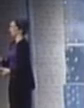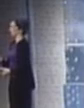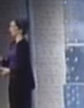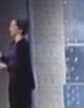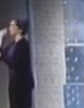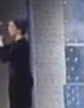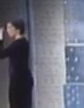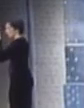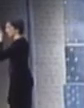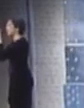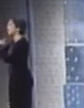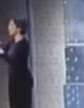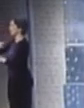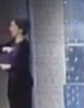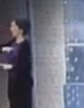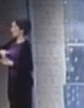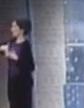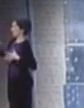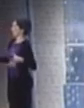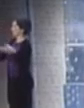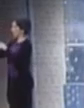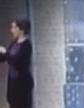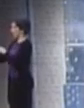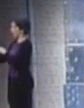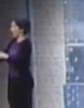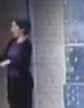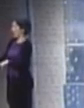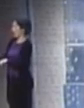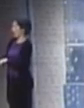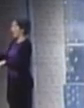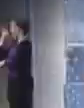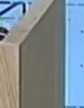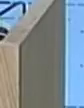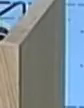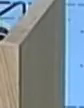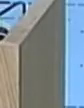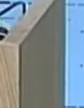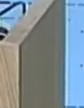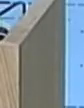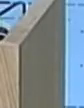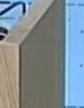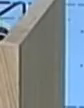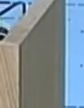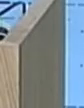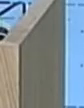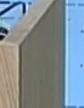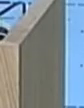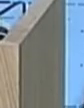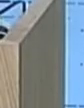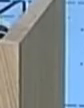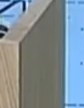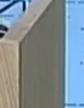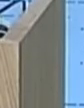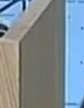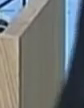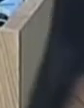parte emocional, es donde no solo los alumnos, sino también los docentes vamos a estar favoreciendo